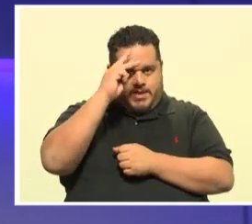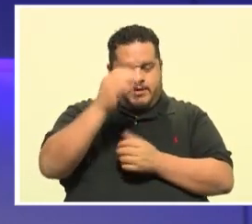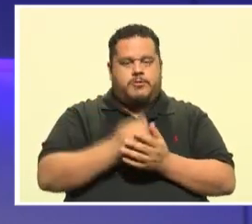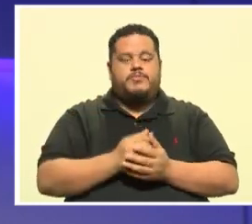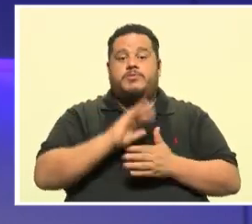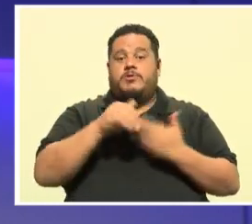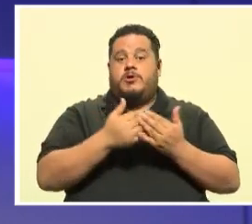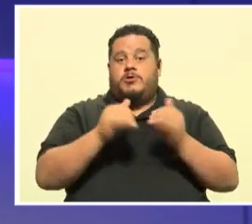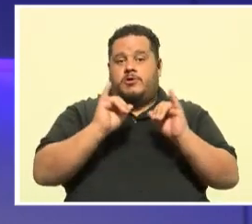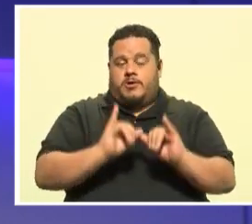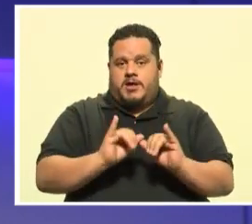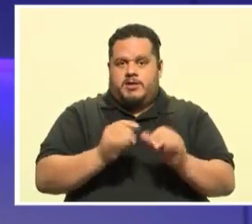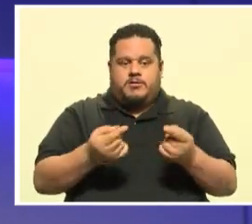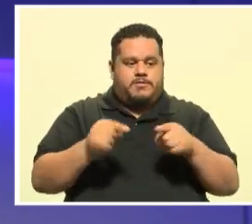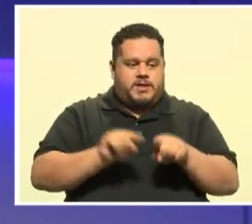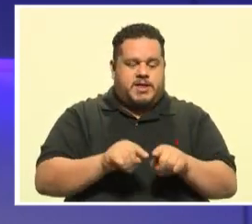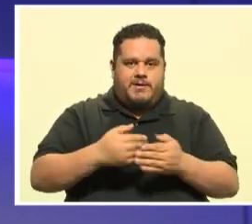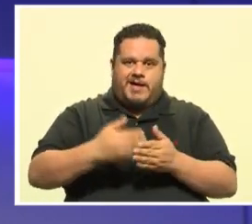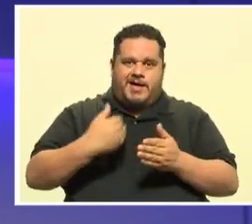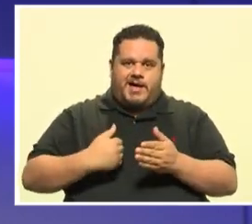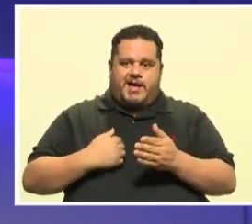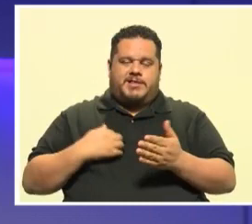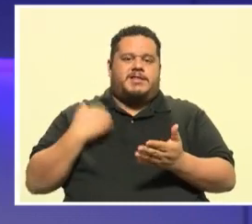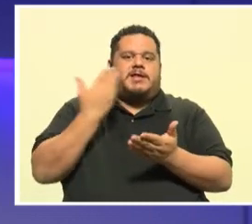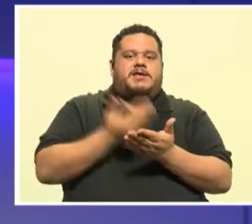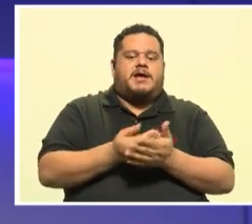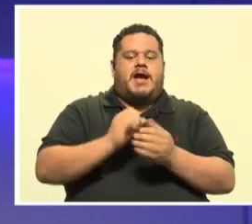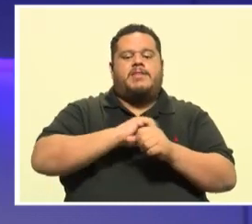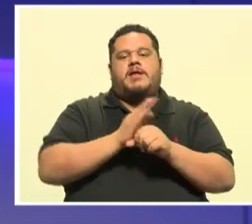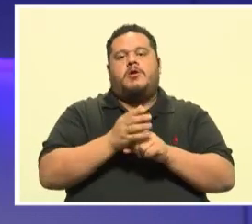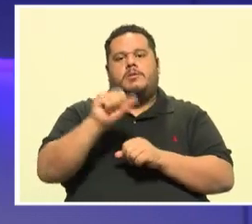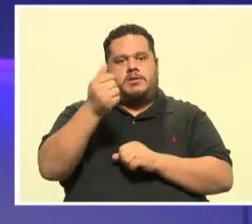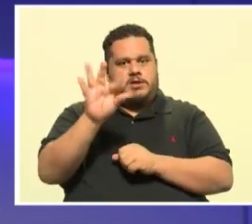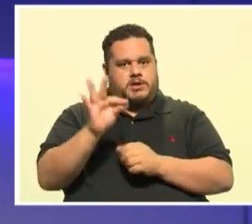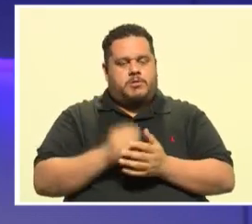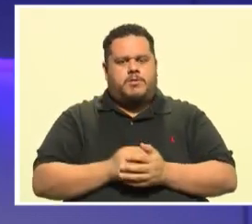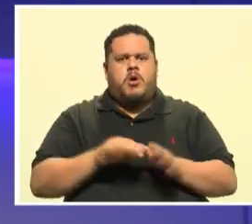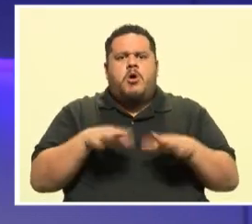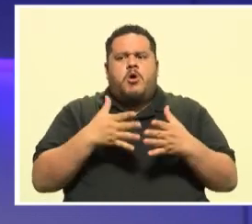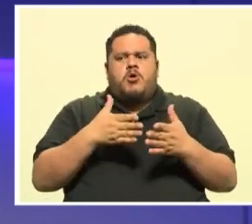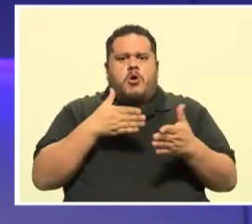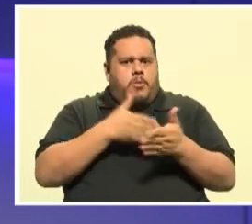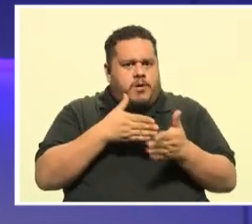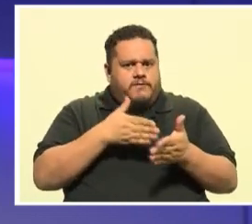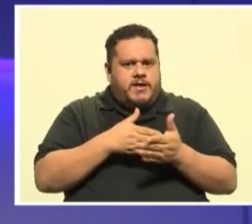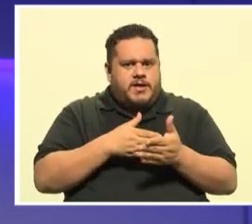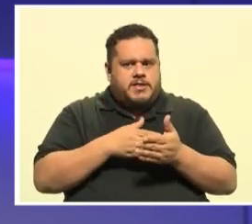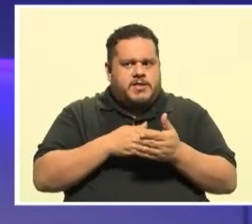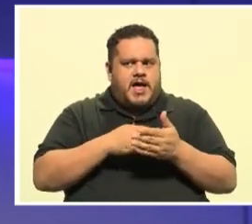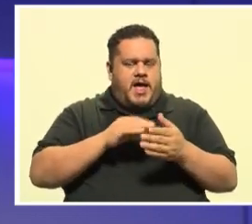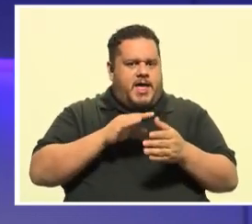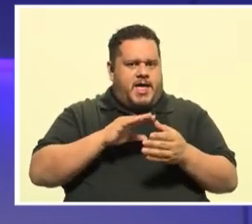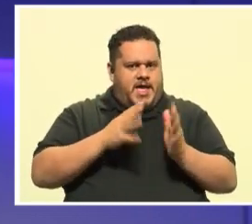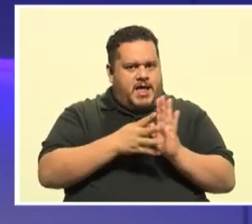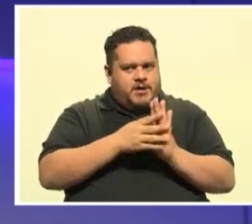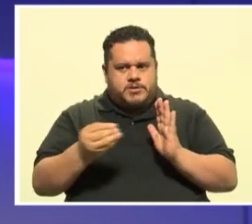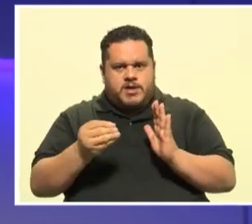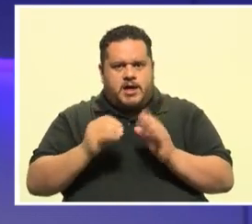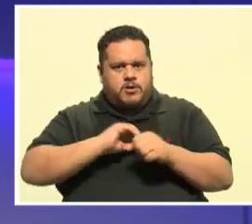fronteras de terror como las de Guatemala y México. Todo esto pasaba antes de la llegada